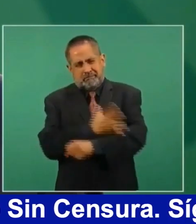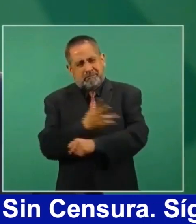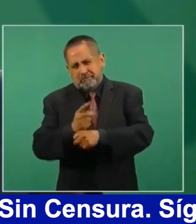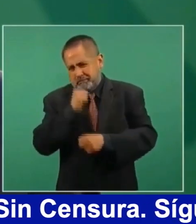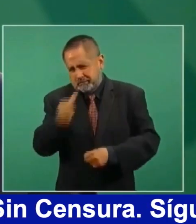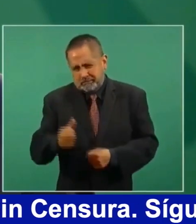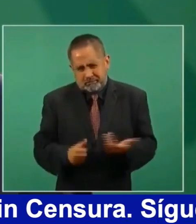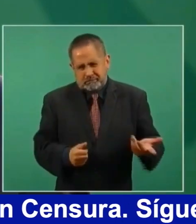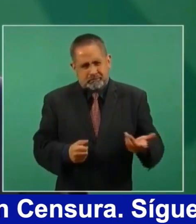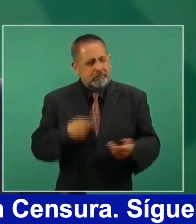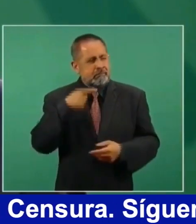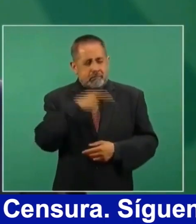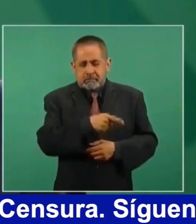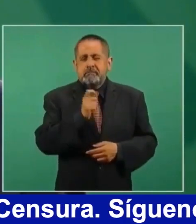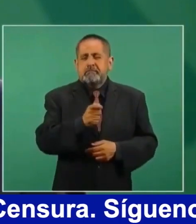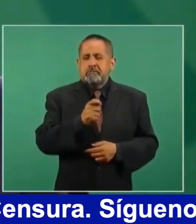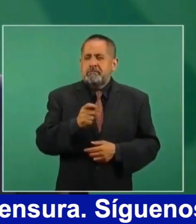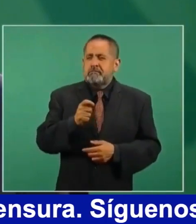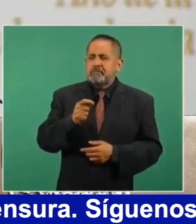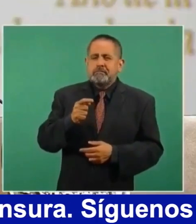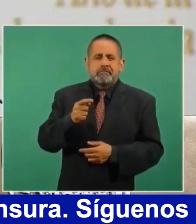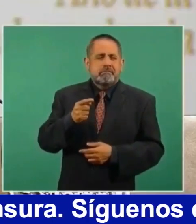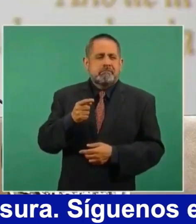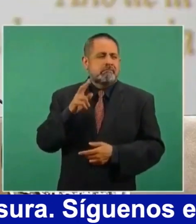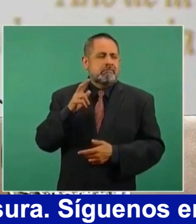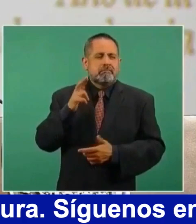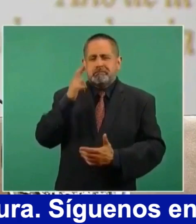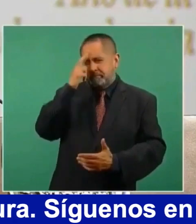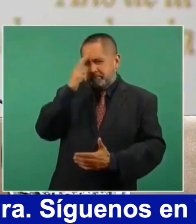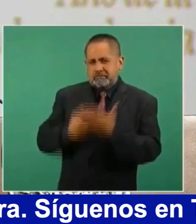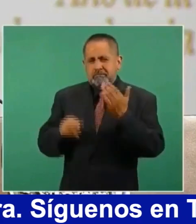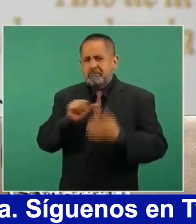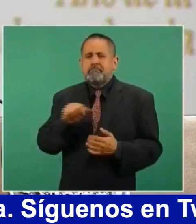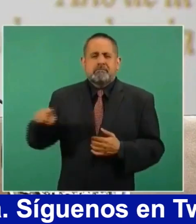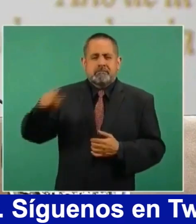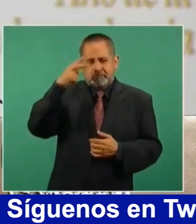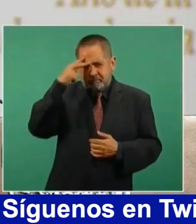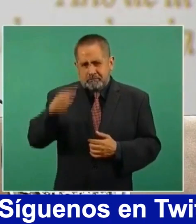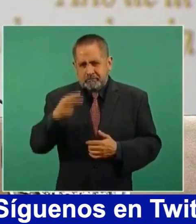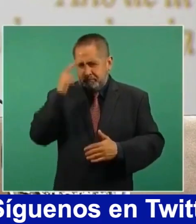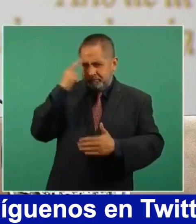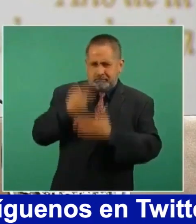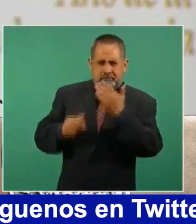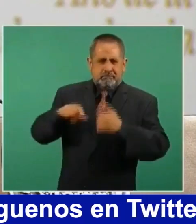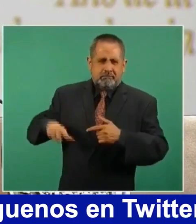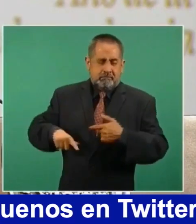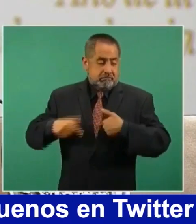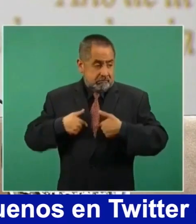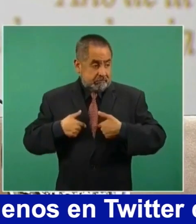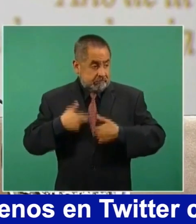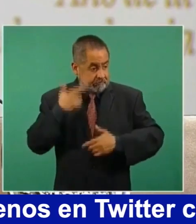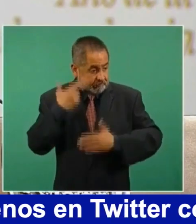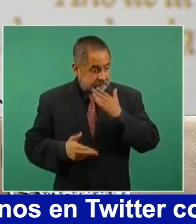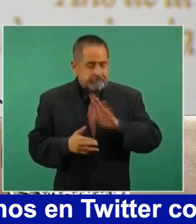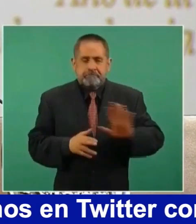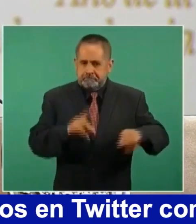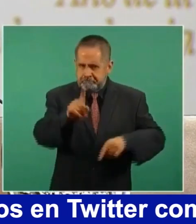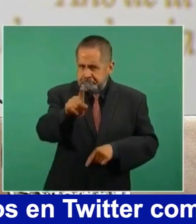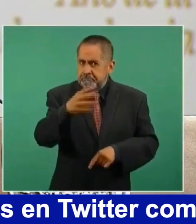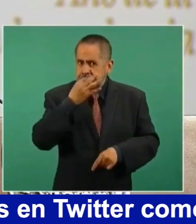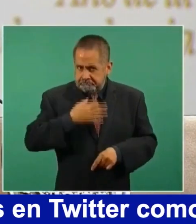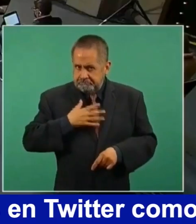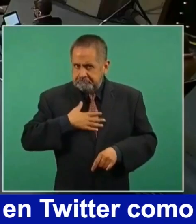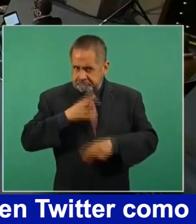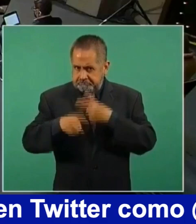y eso es una ofensa a los mexicanos y al gobierno que represento. Eso lo voy a revisar.